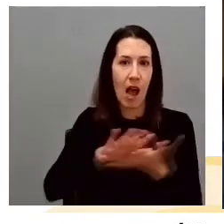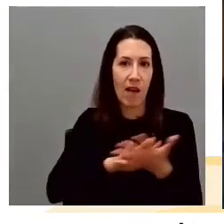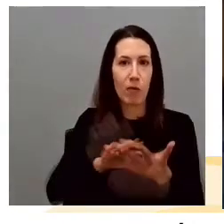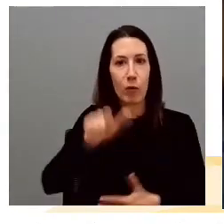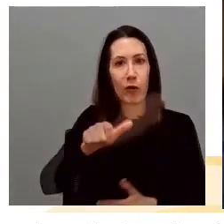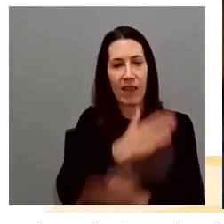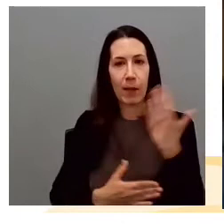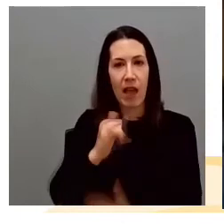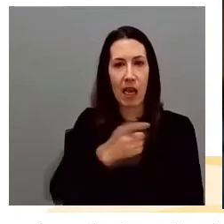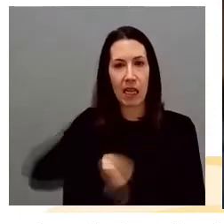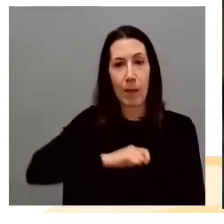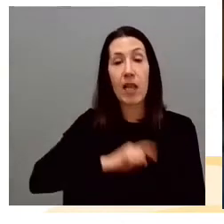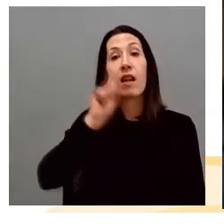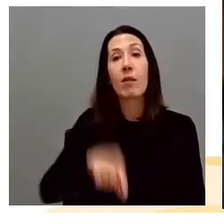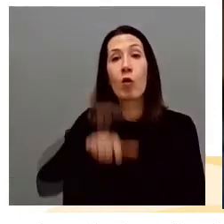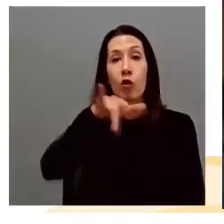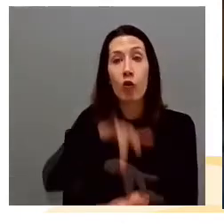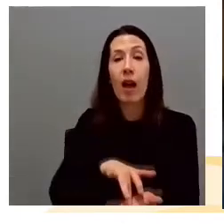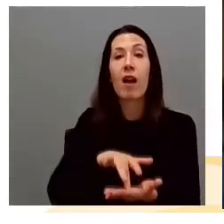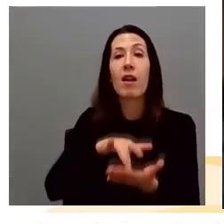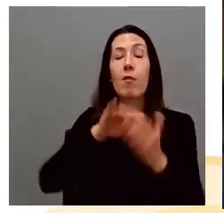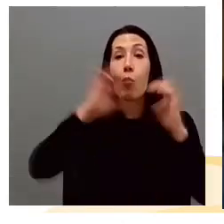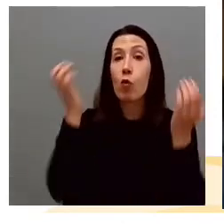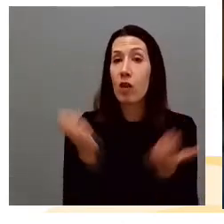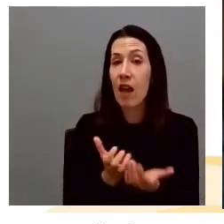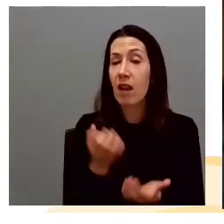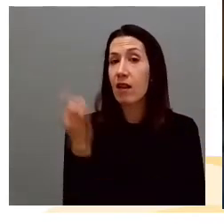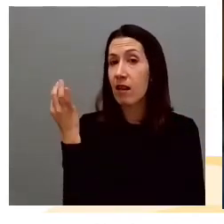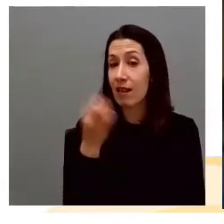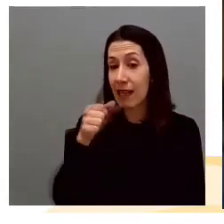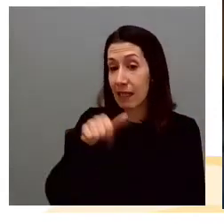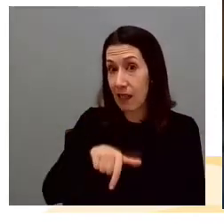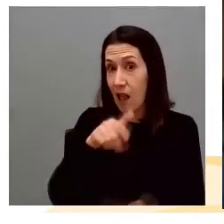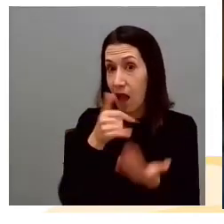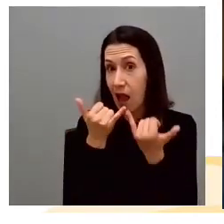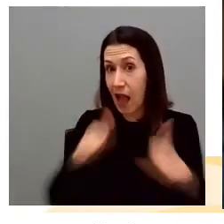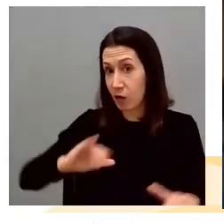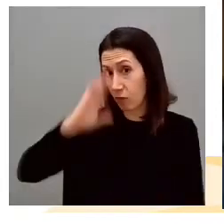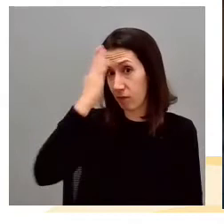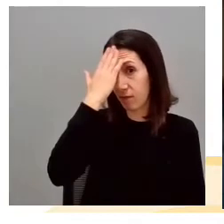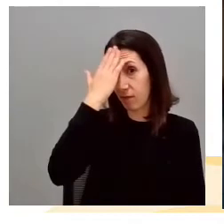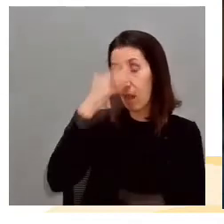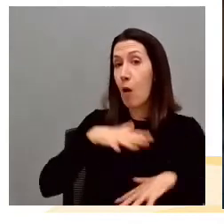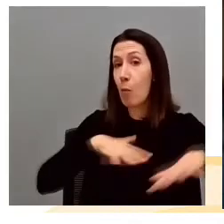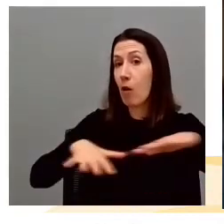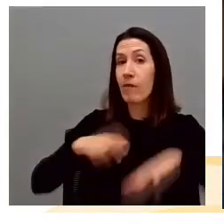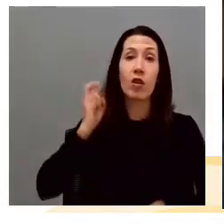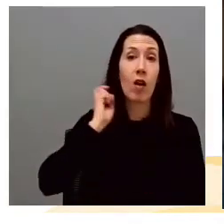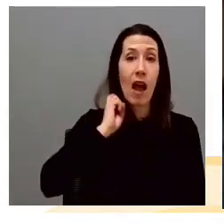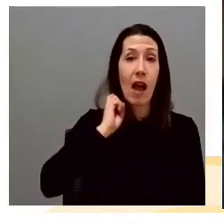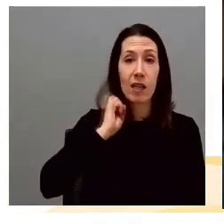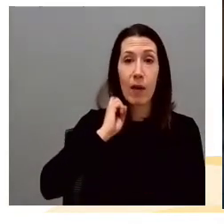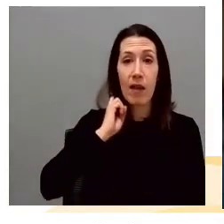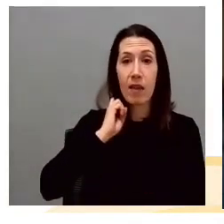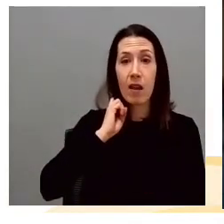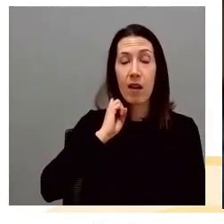discapacidad. Celebráis también un día mundial, este acto central, el movimiento ASPACE, en